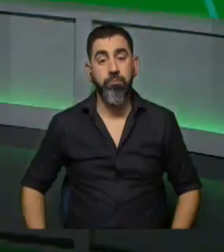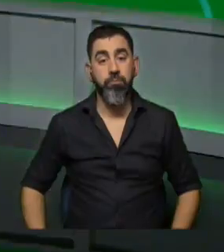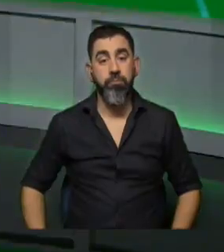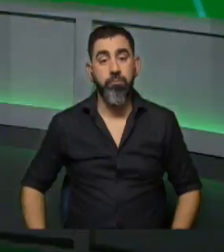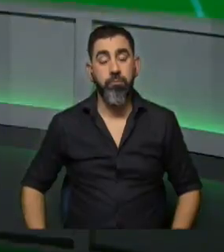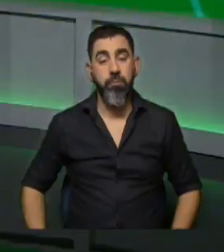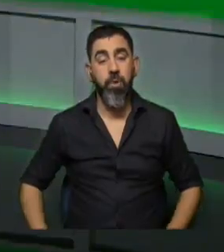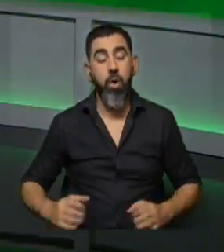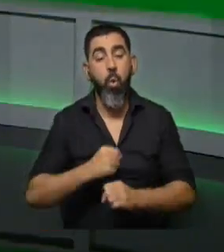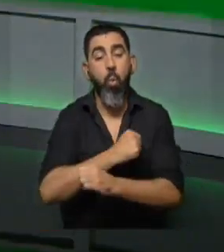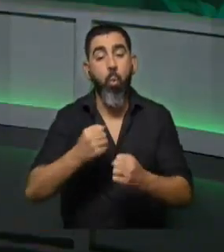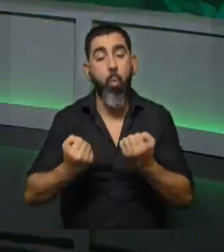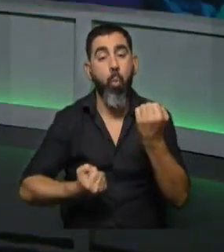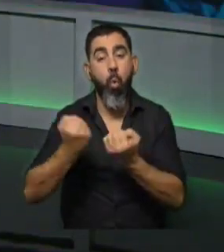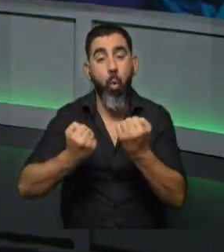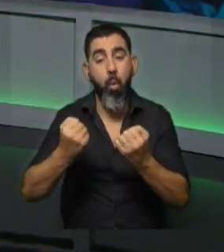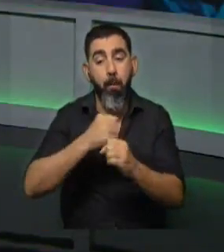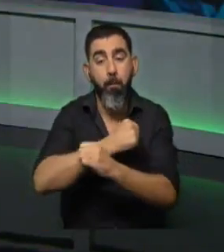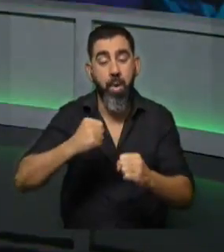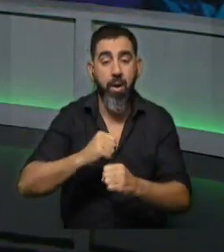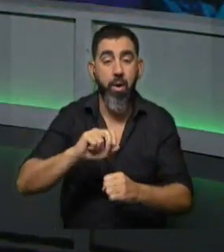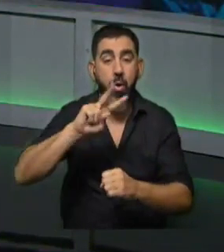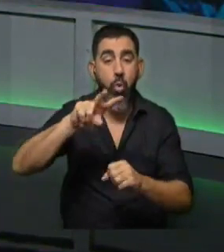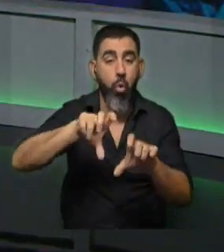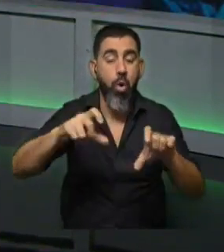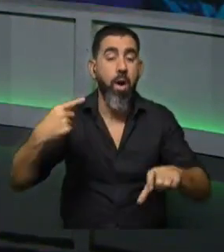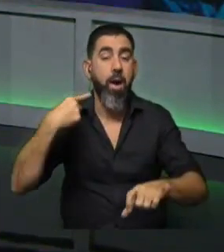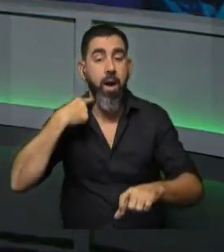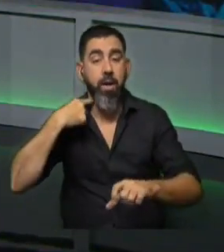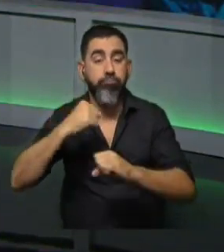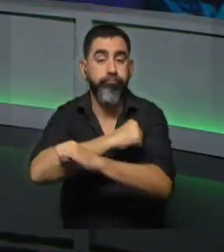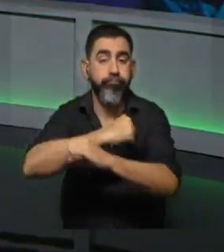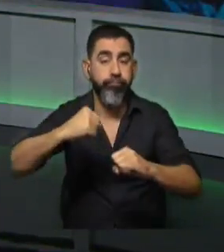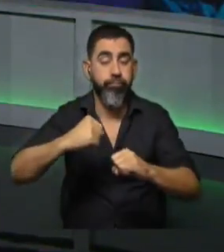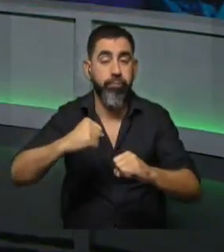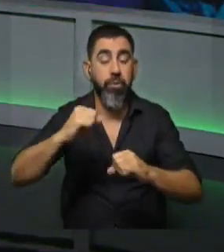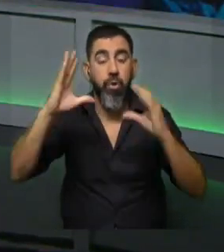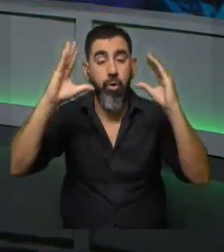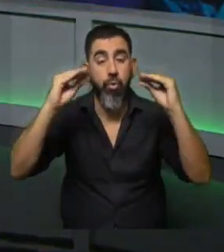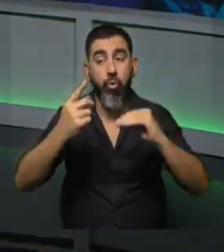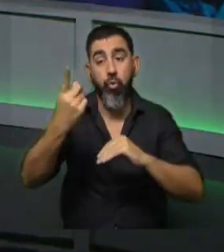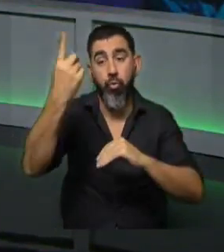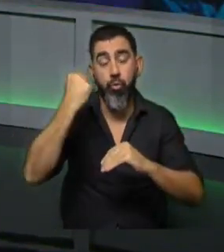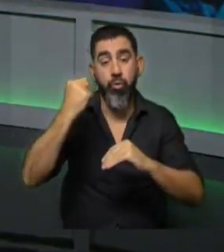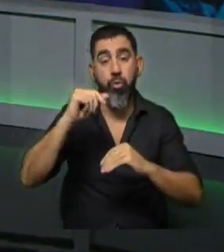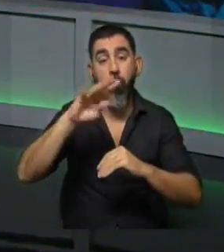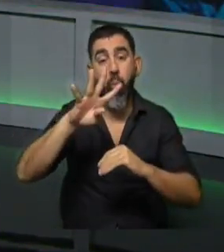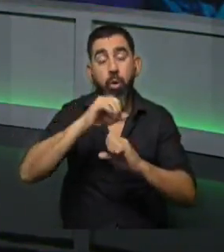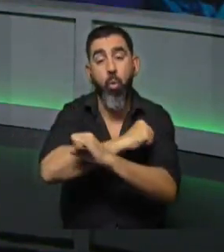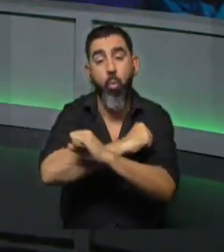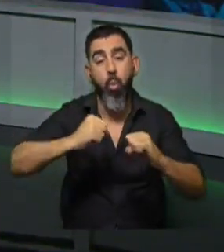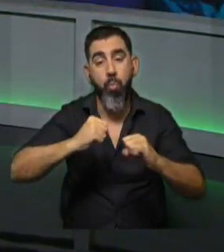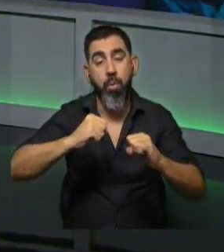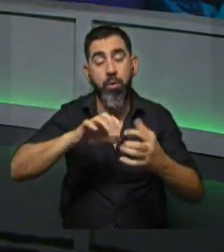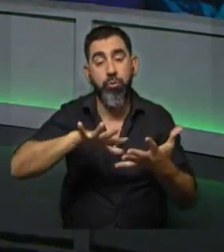un coche de bomba cargado Aparentemente con dos cilindros de gas y Dinamita causó en la noche de ayer al menos cuatro explosiones